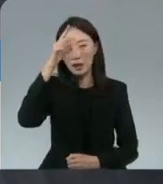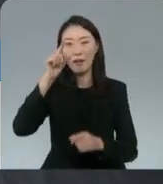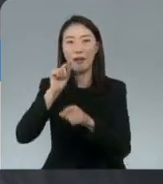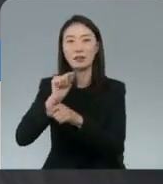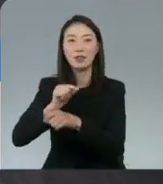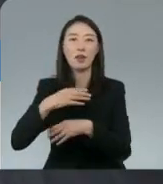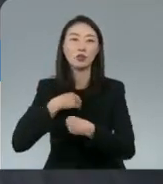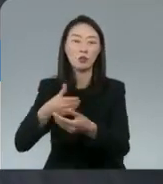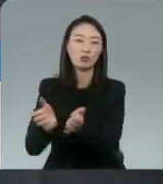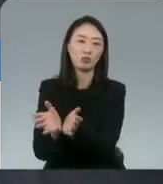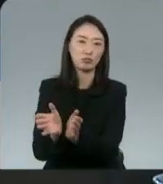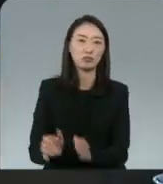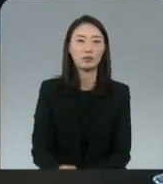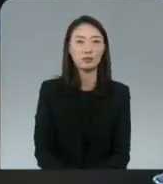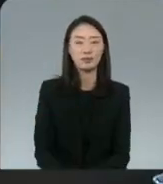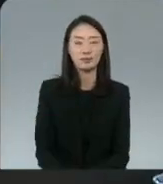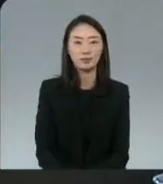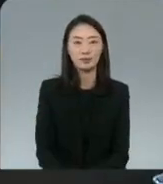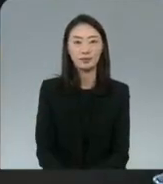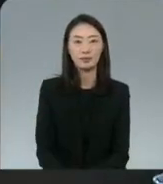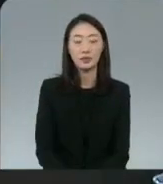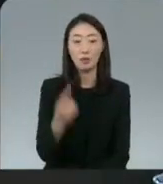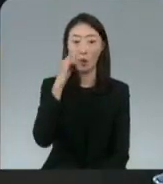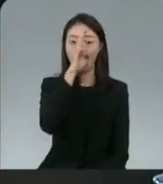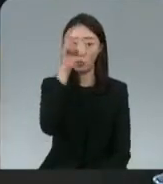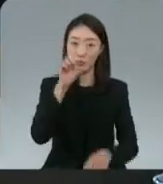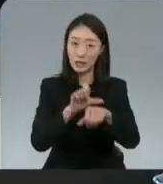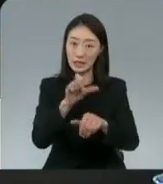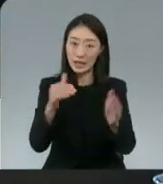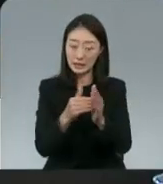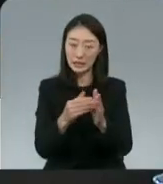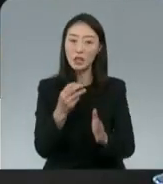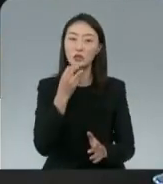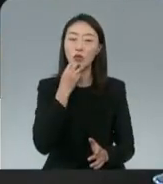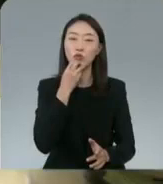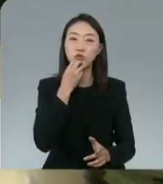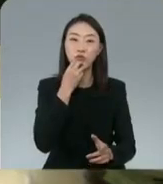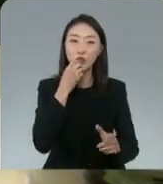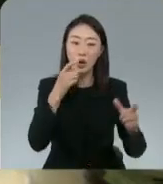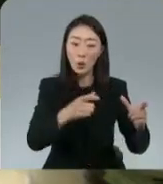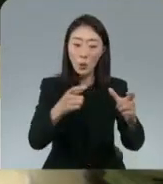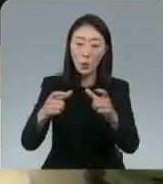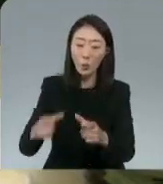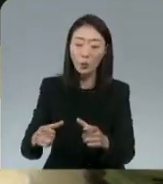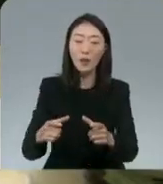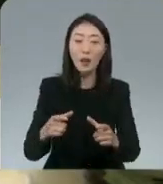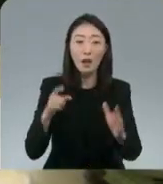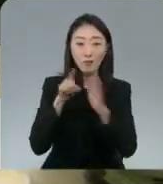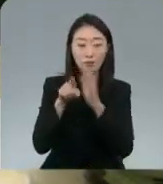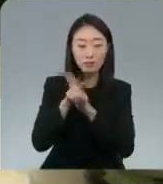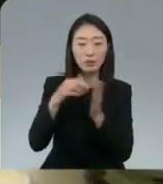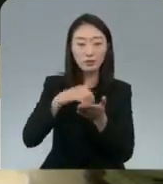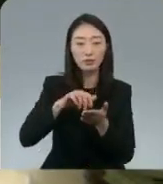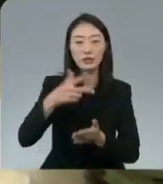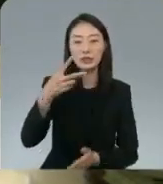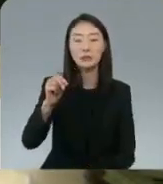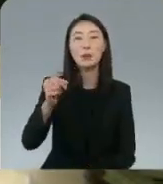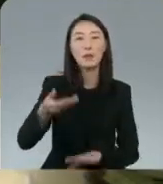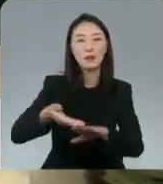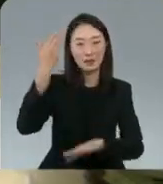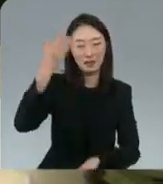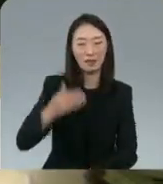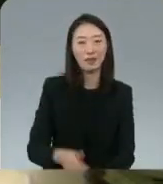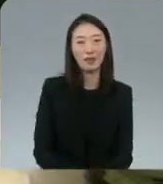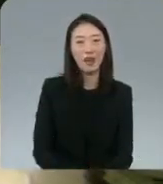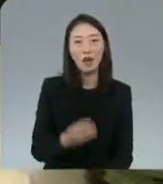la avalancha de itigón que provocó la muerte de 156 personas y dejó 173 heridos el ayuntamiento de seguro